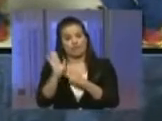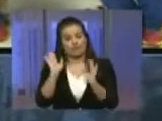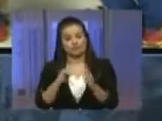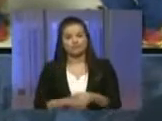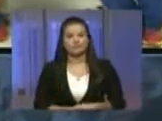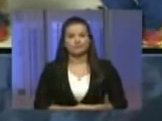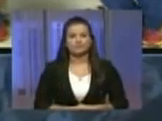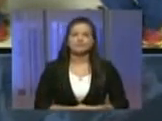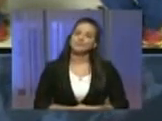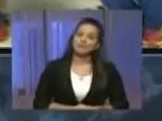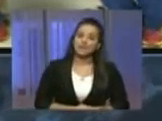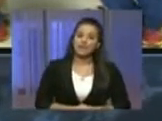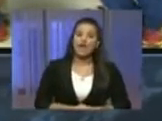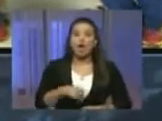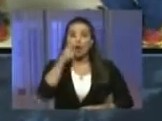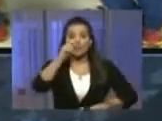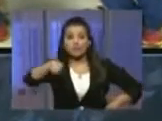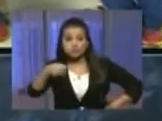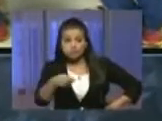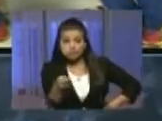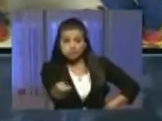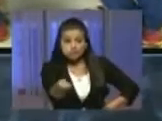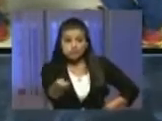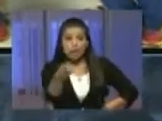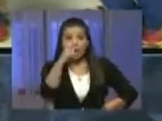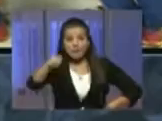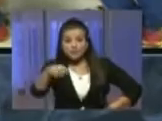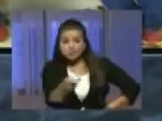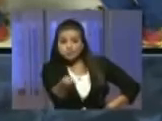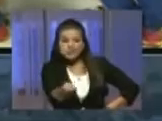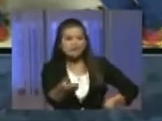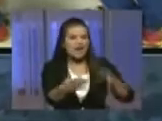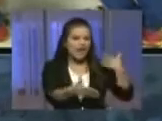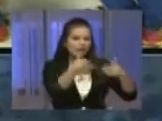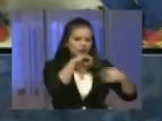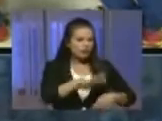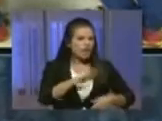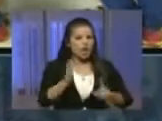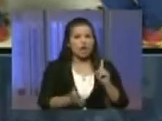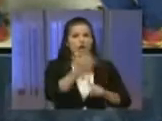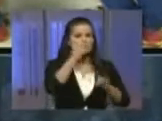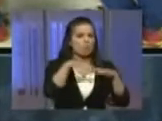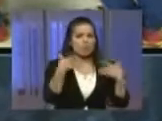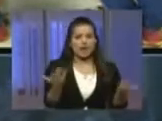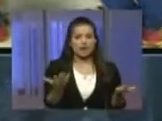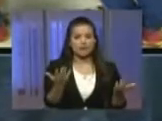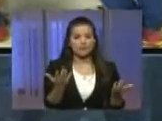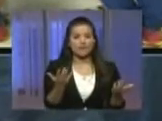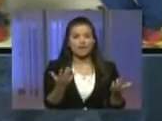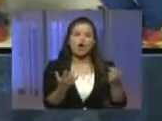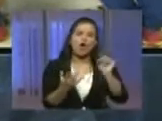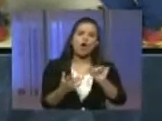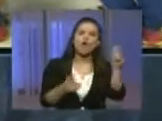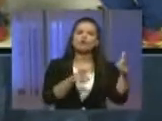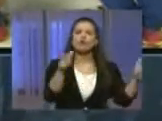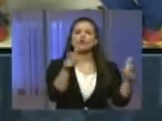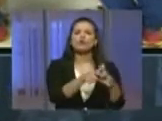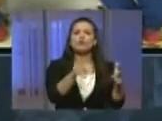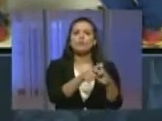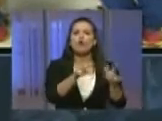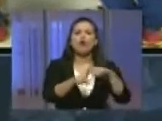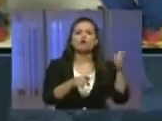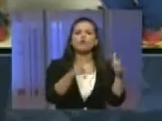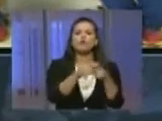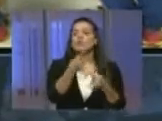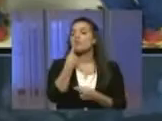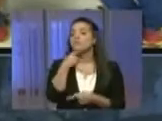imponderable pero Rubén limardo logró lo que ninguno de los bocachica estos que critican nuestros